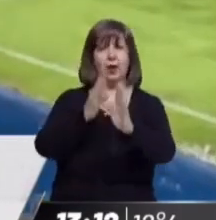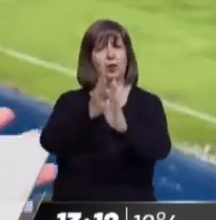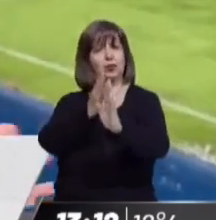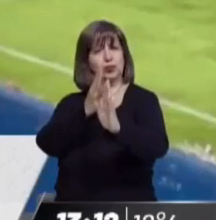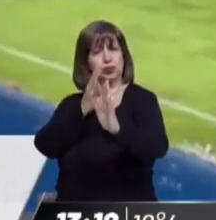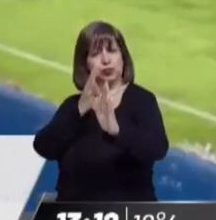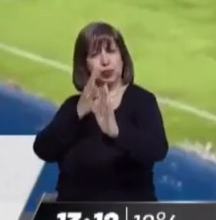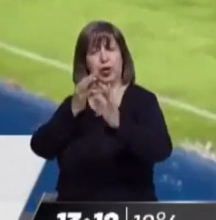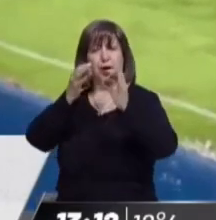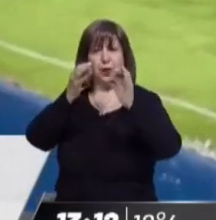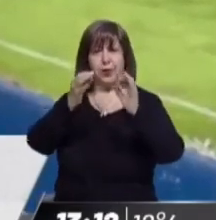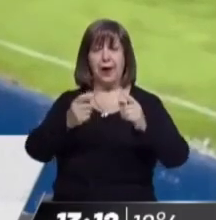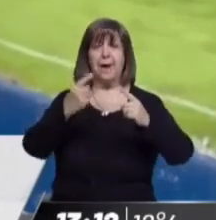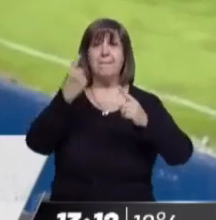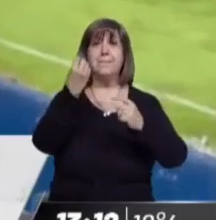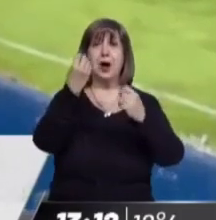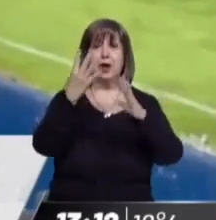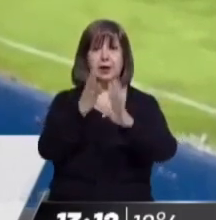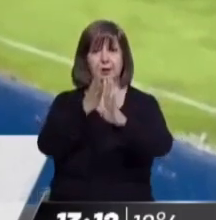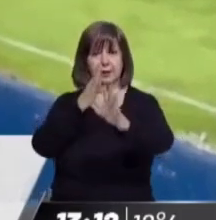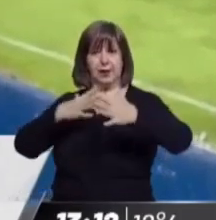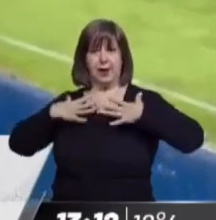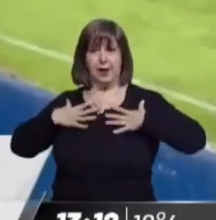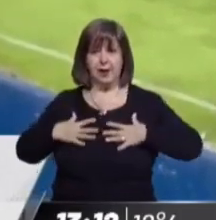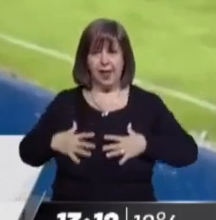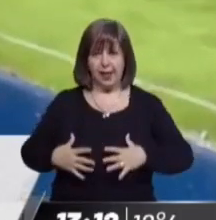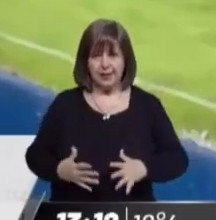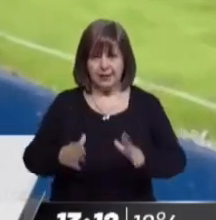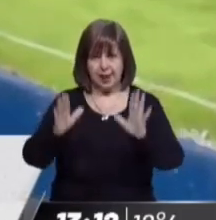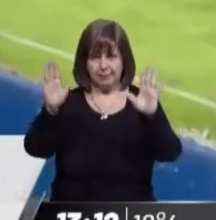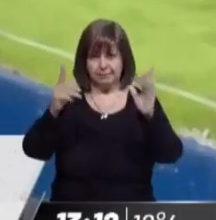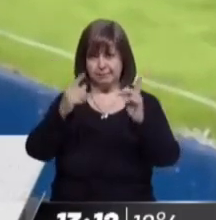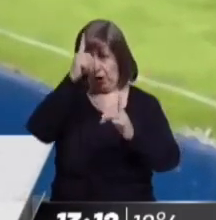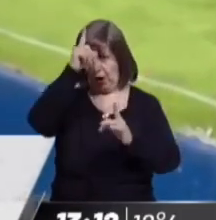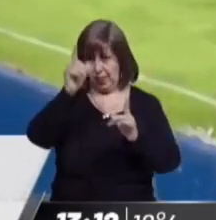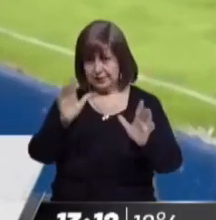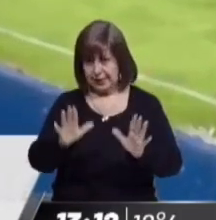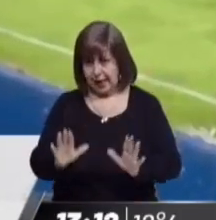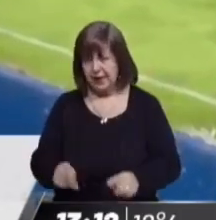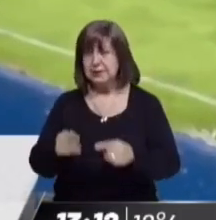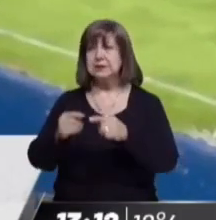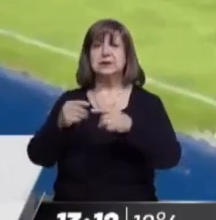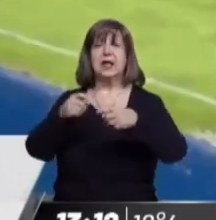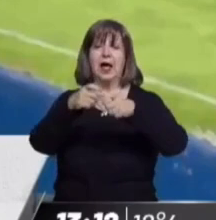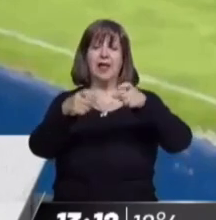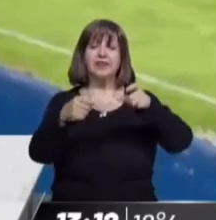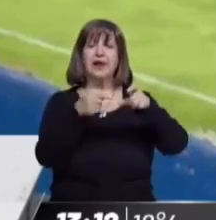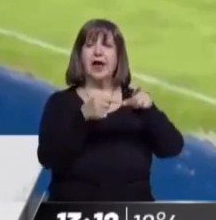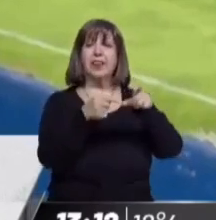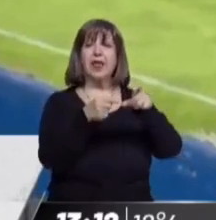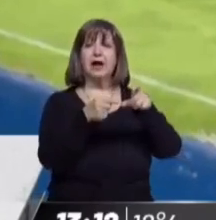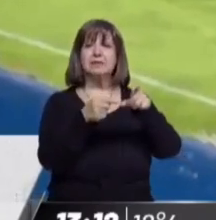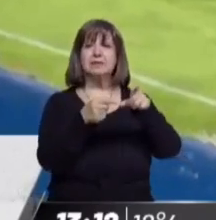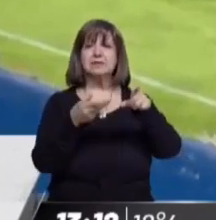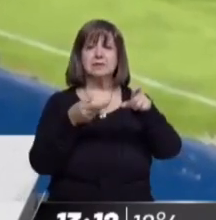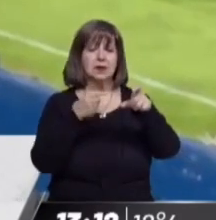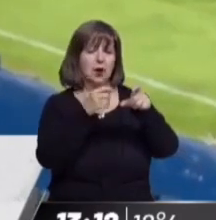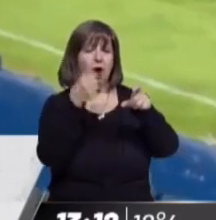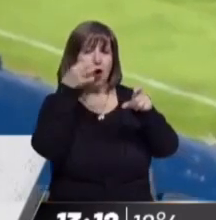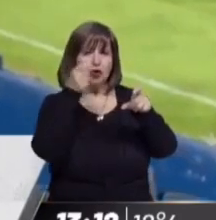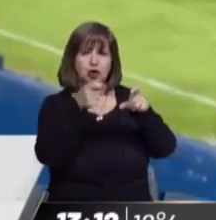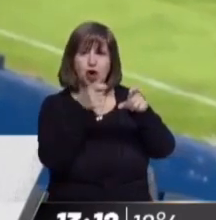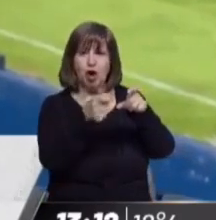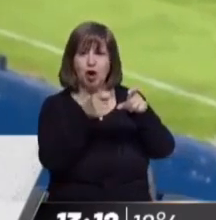sí requisa control de Tribuna segura y y control de entrada eso no se va a obviar de ninguna